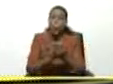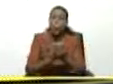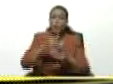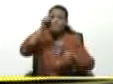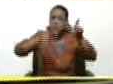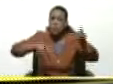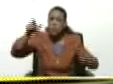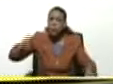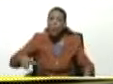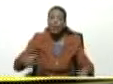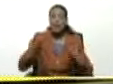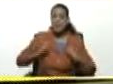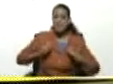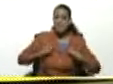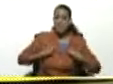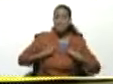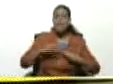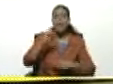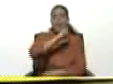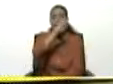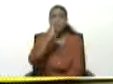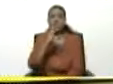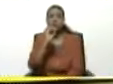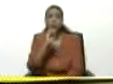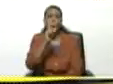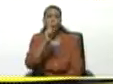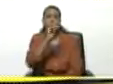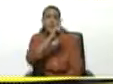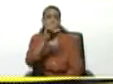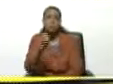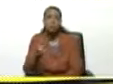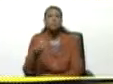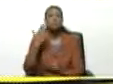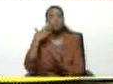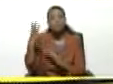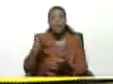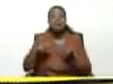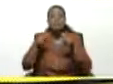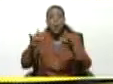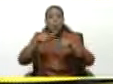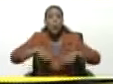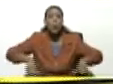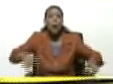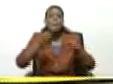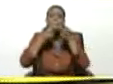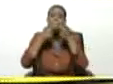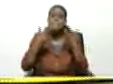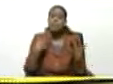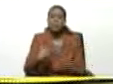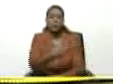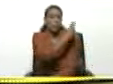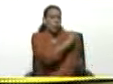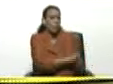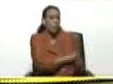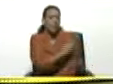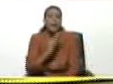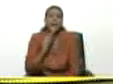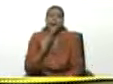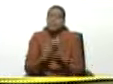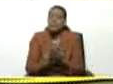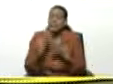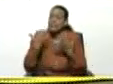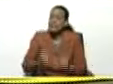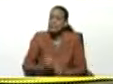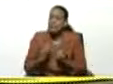personal sotiles con esta entrega de este bello hospital presidente agradecido